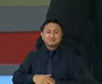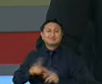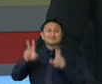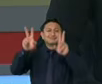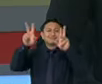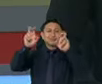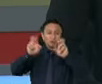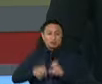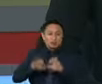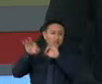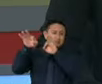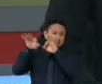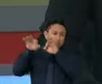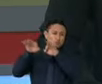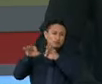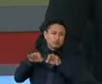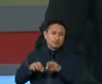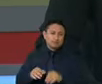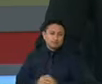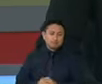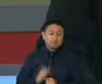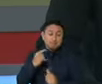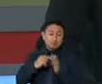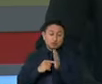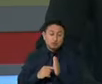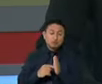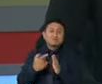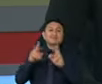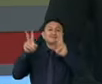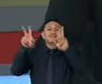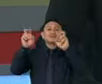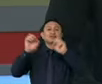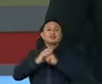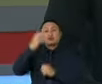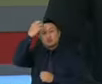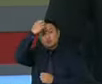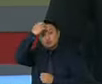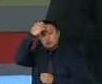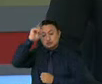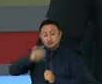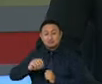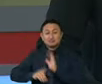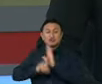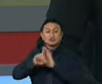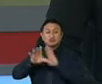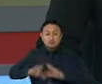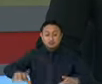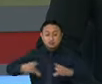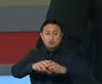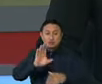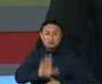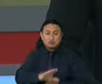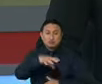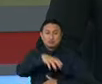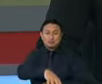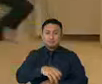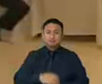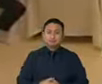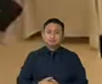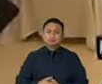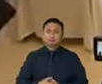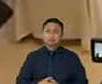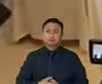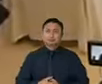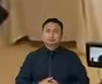varios temas de interés nacional, entre estos los relacionados a educación y desarrollo local de dicha provincia. Muchas